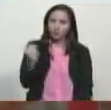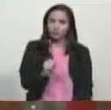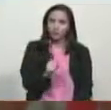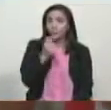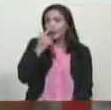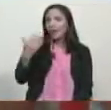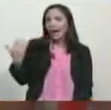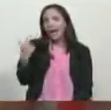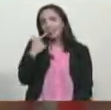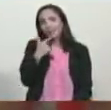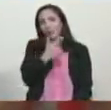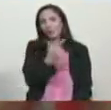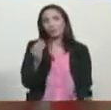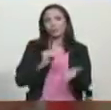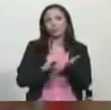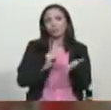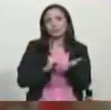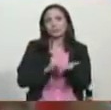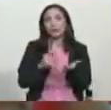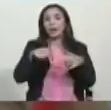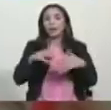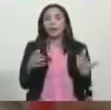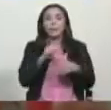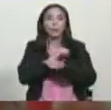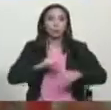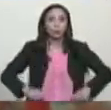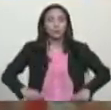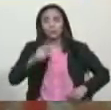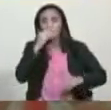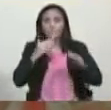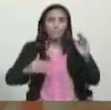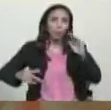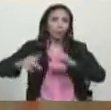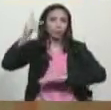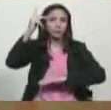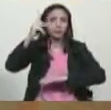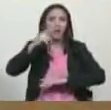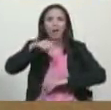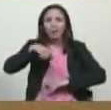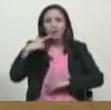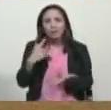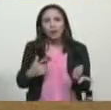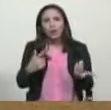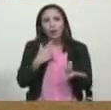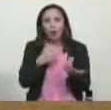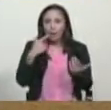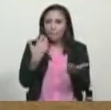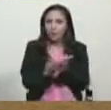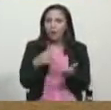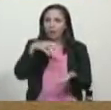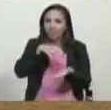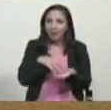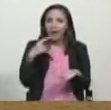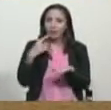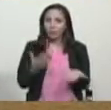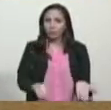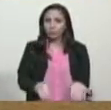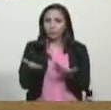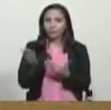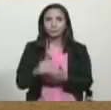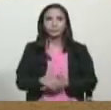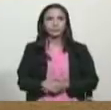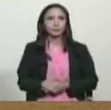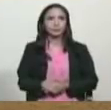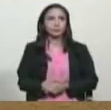anteriores oportunidades. Así que el Estado portugués es un Estado potencia que se va a convertir en un Estado sustentable. Pero vamos también a escuchar